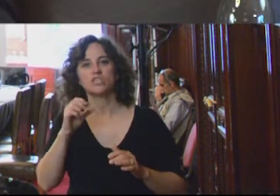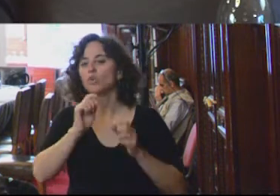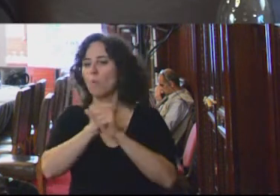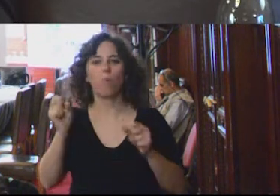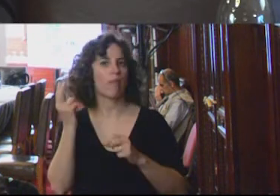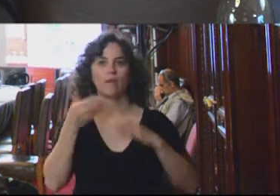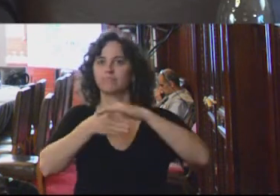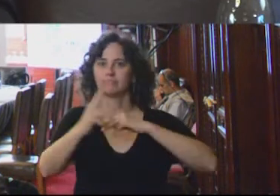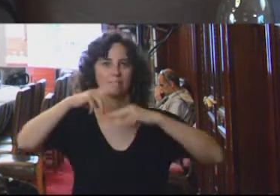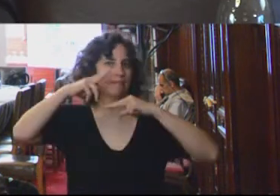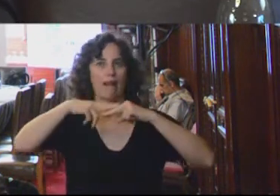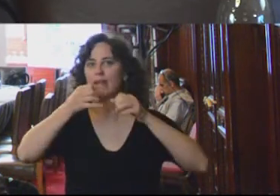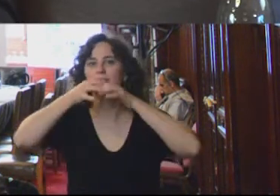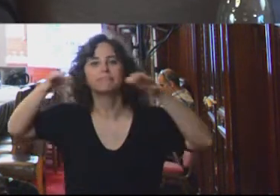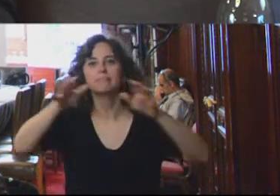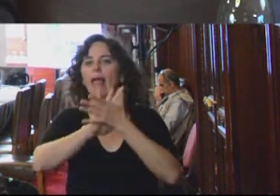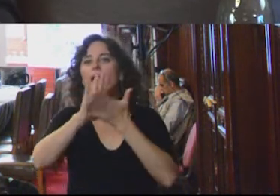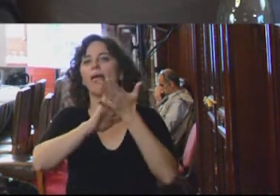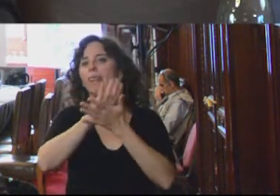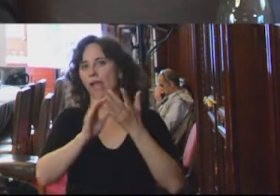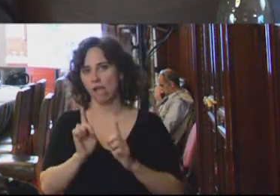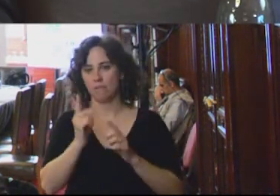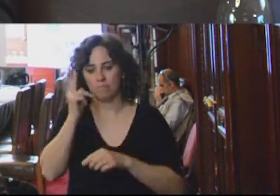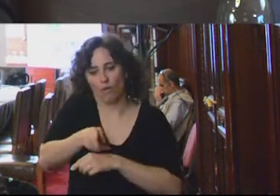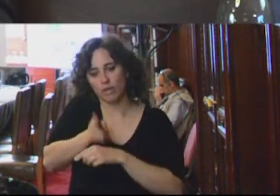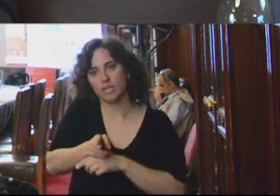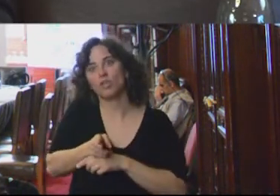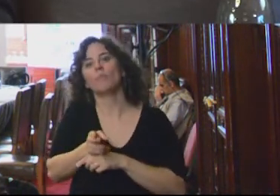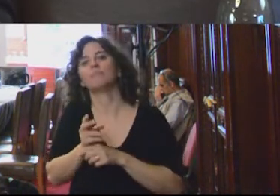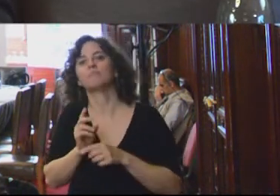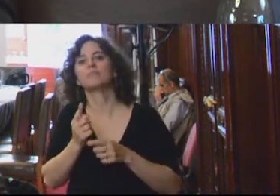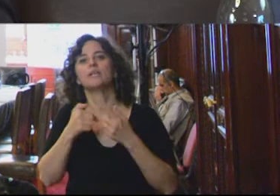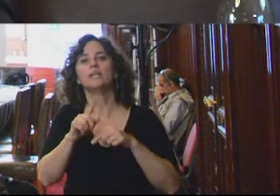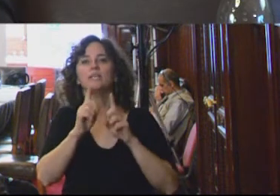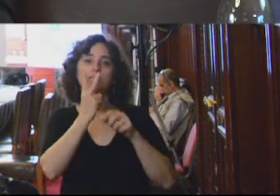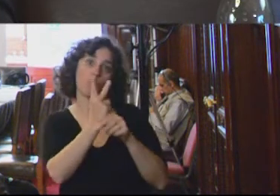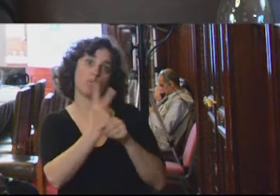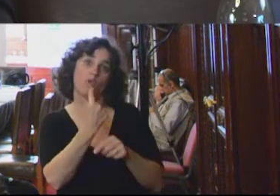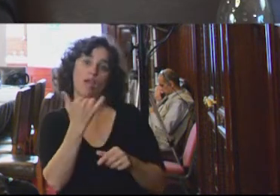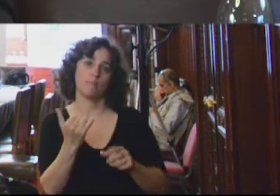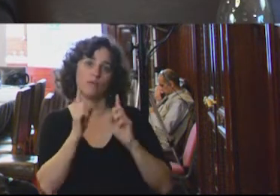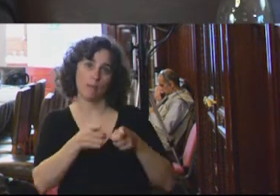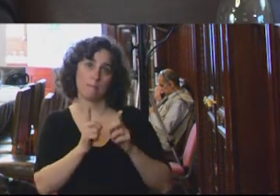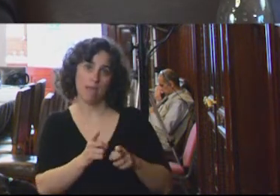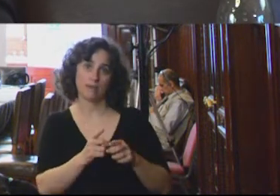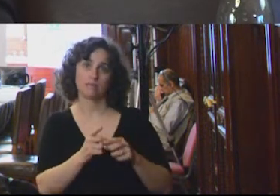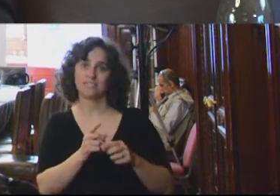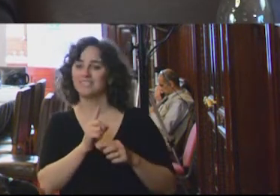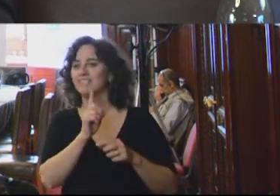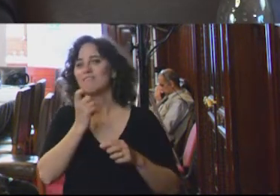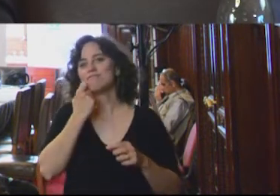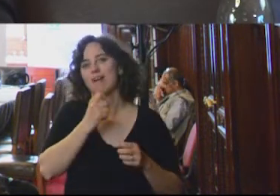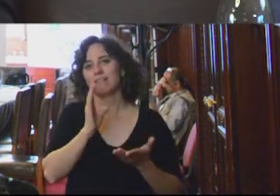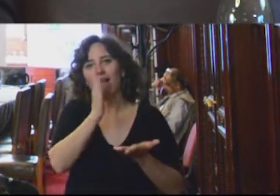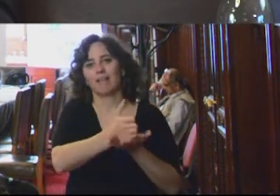corrupción en los sectores estratégicos de la economía ecuatoriana, y el segundo caso que representa la impunidad con la